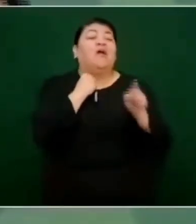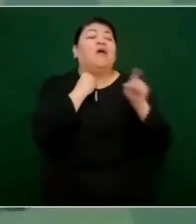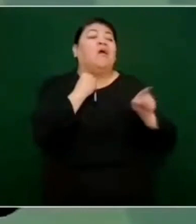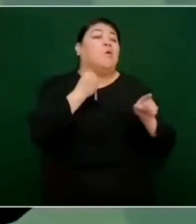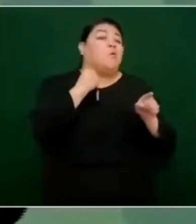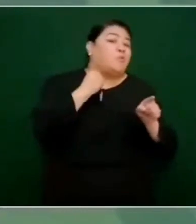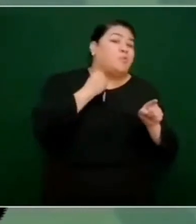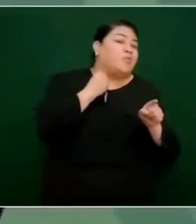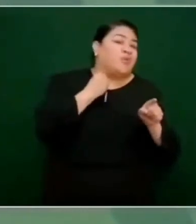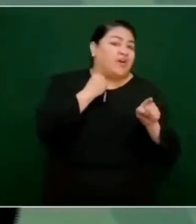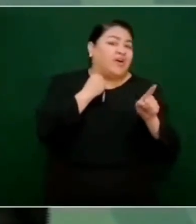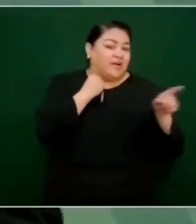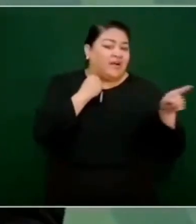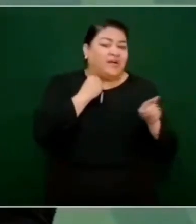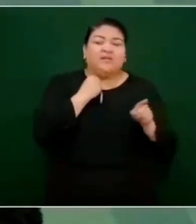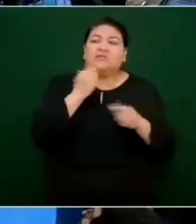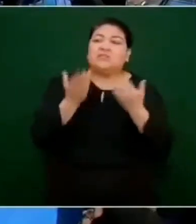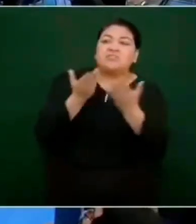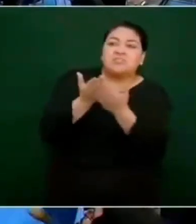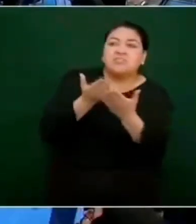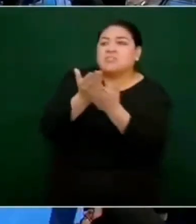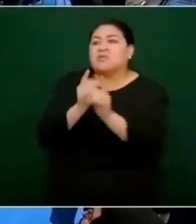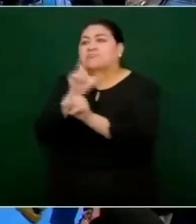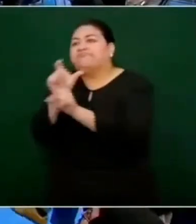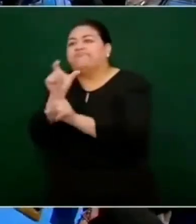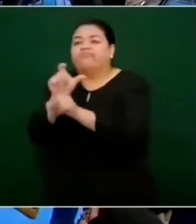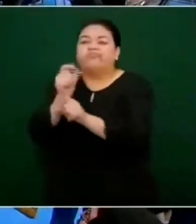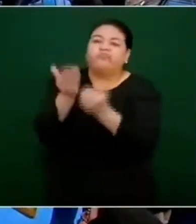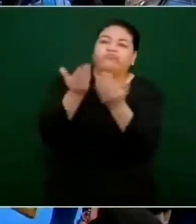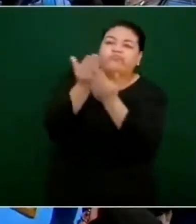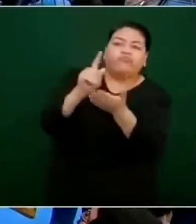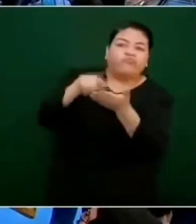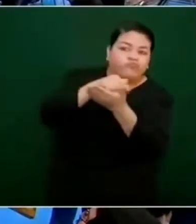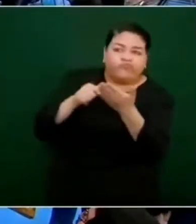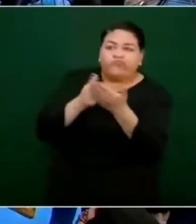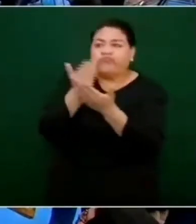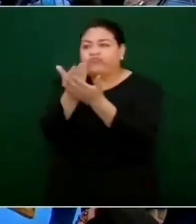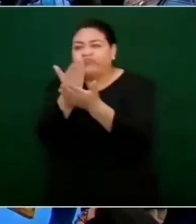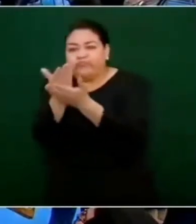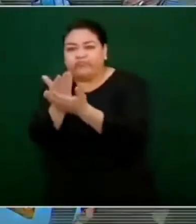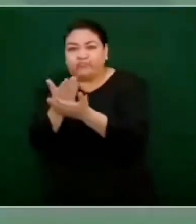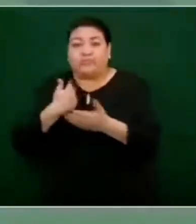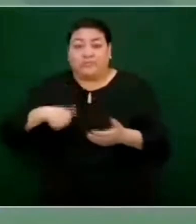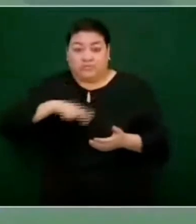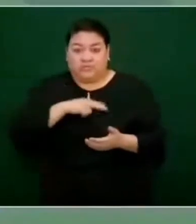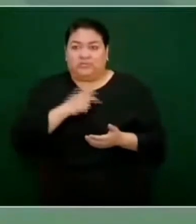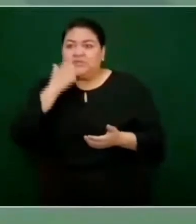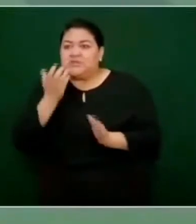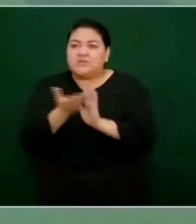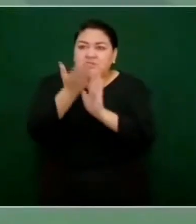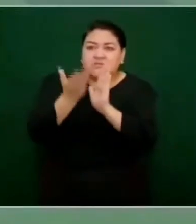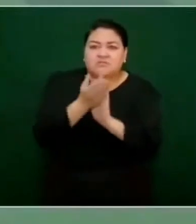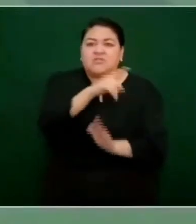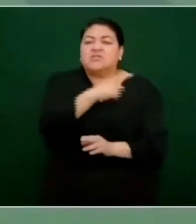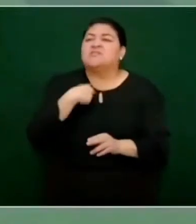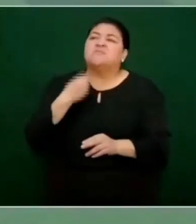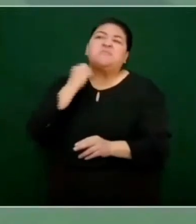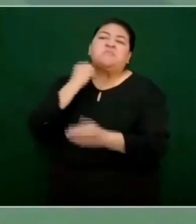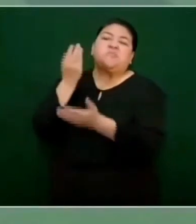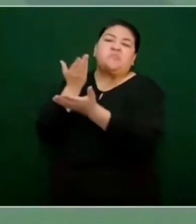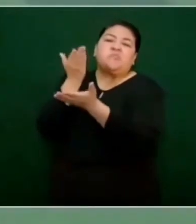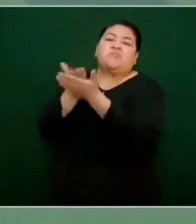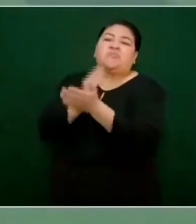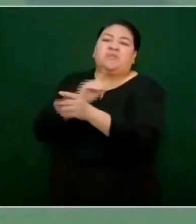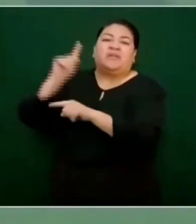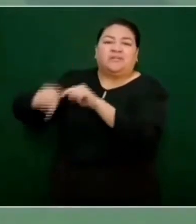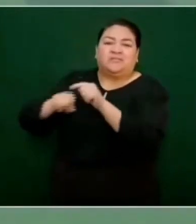para promover amparos en contra de todas las obras que llevamos